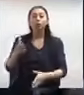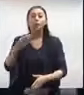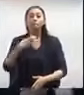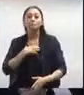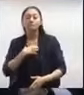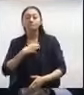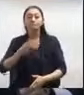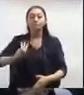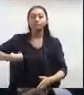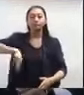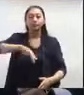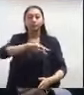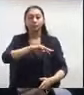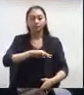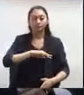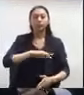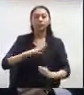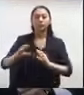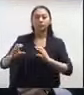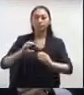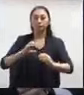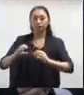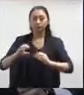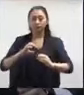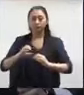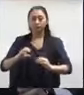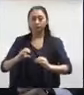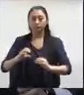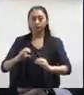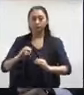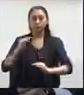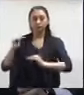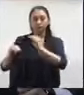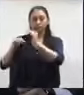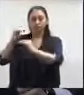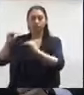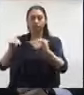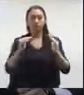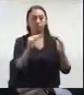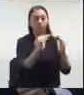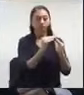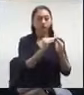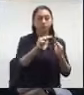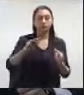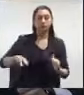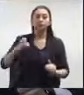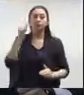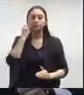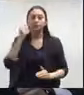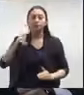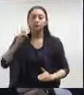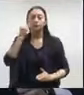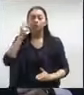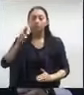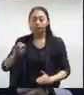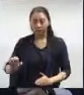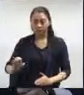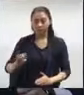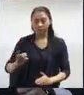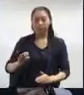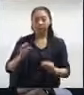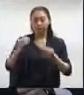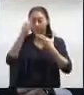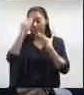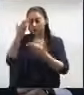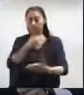al Ministerio de Comunicaciones, Infraestructura y Vivienda, MISIVI. Muchas gracias, señor